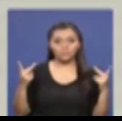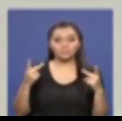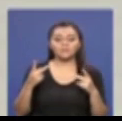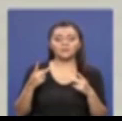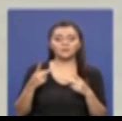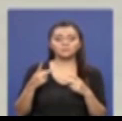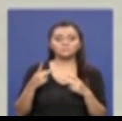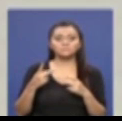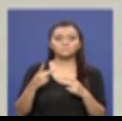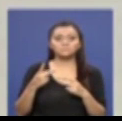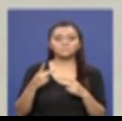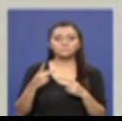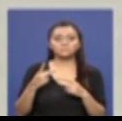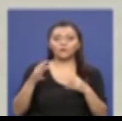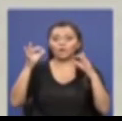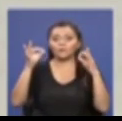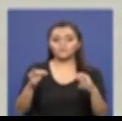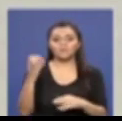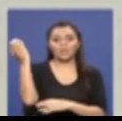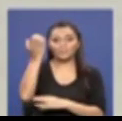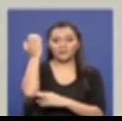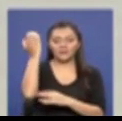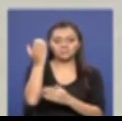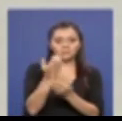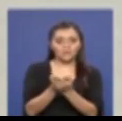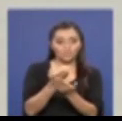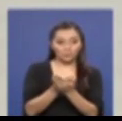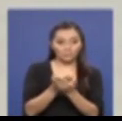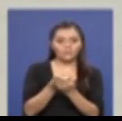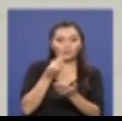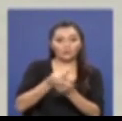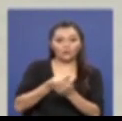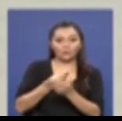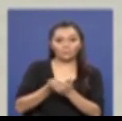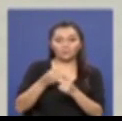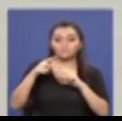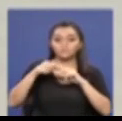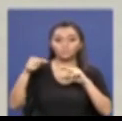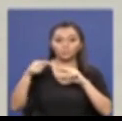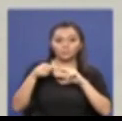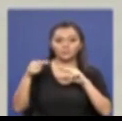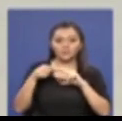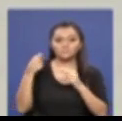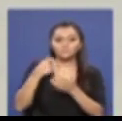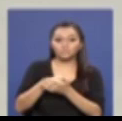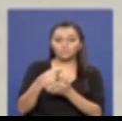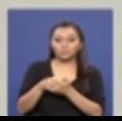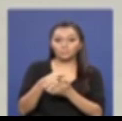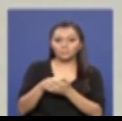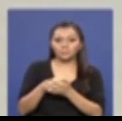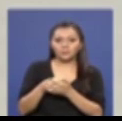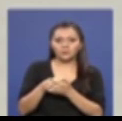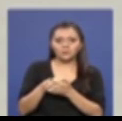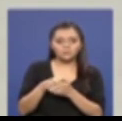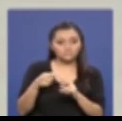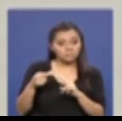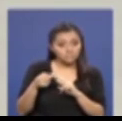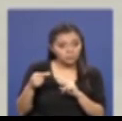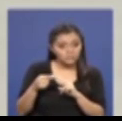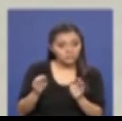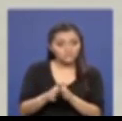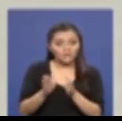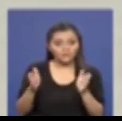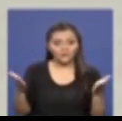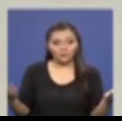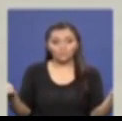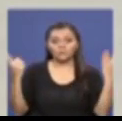zona deprimida a la provincia del Carchi, eso da prioridad en compras públicas, acceso al catálogo dinámico inclusivo de compras públicas,